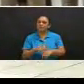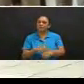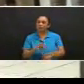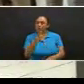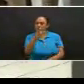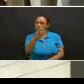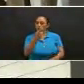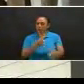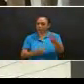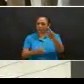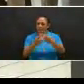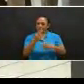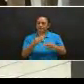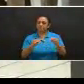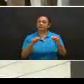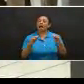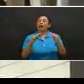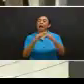casa.